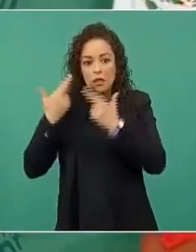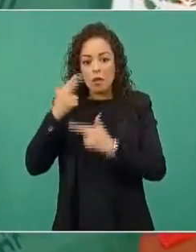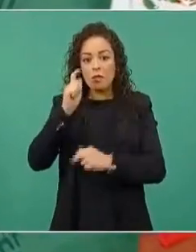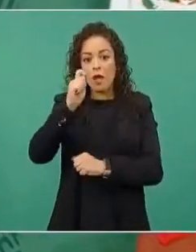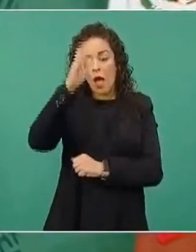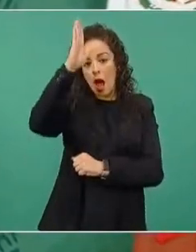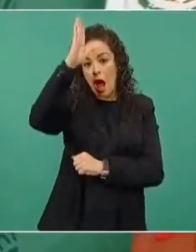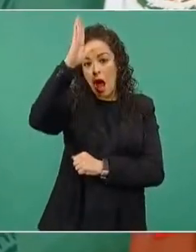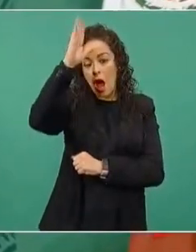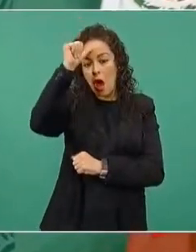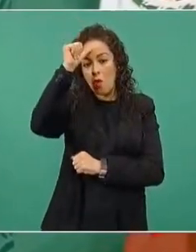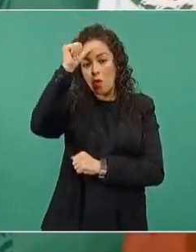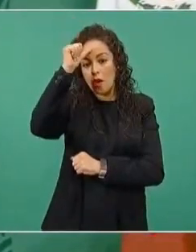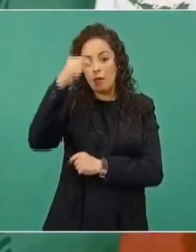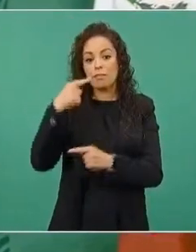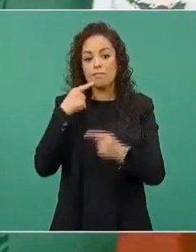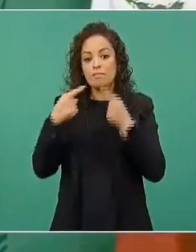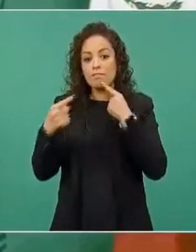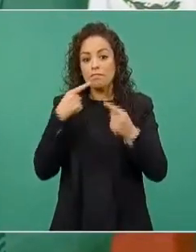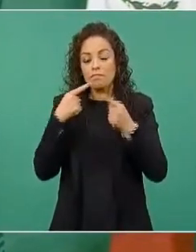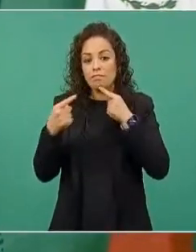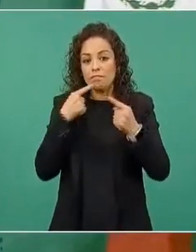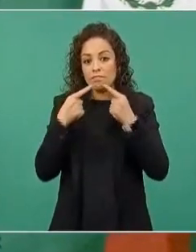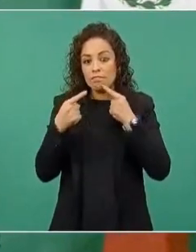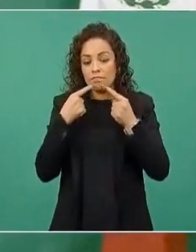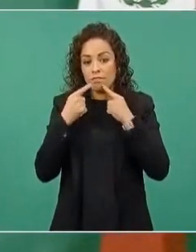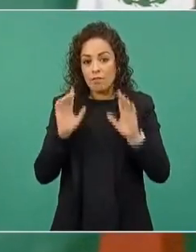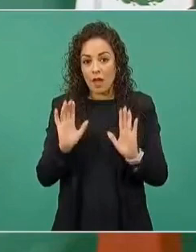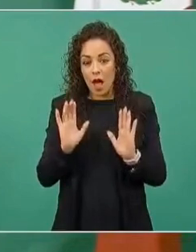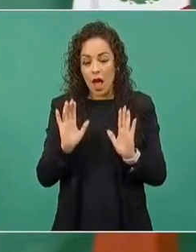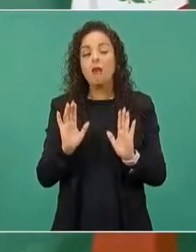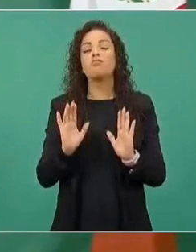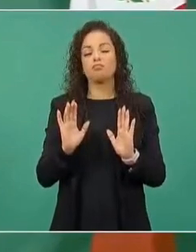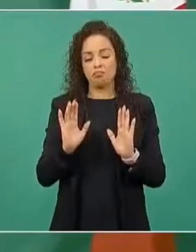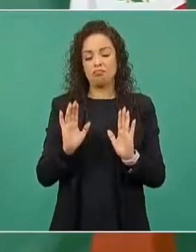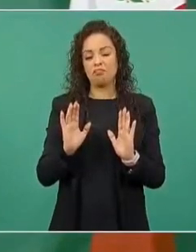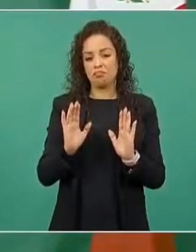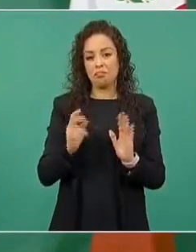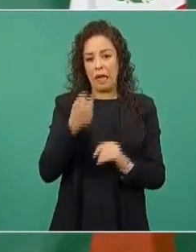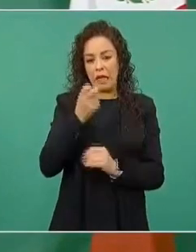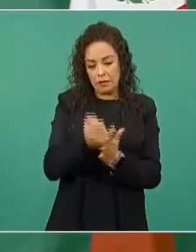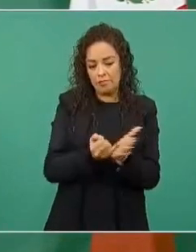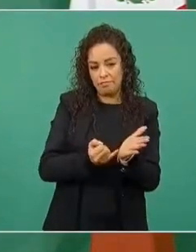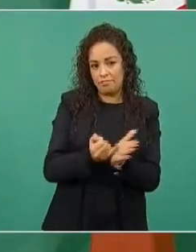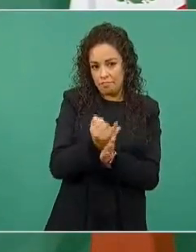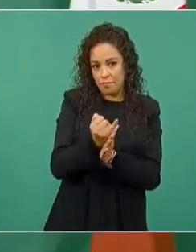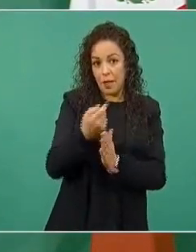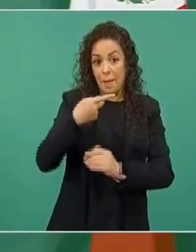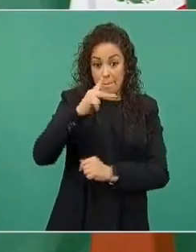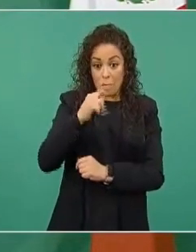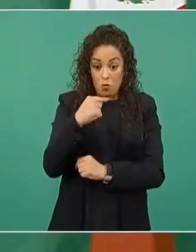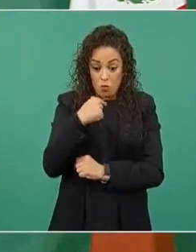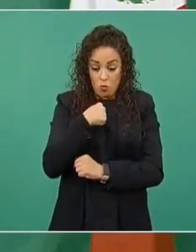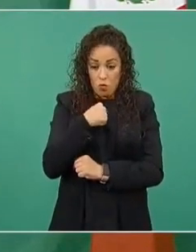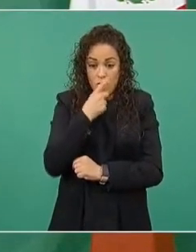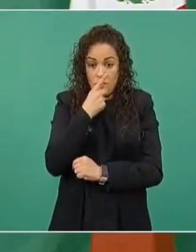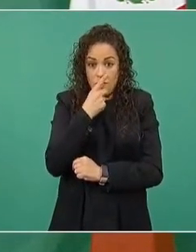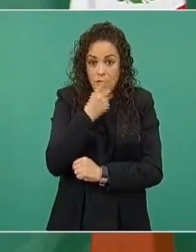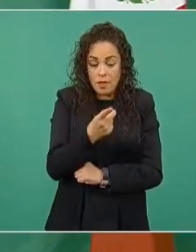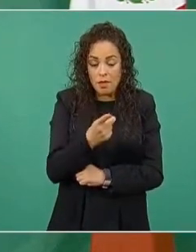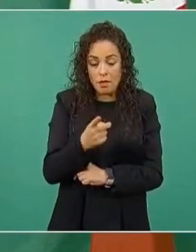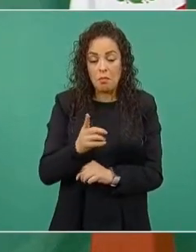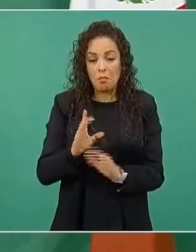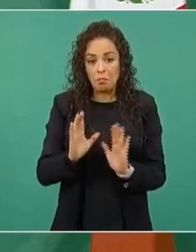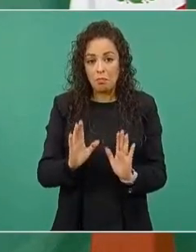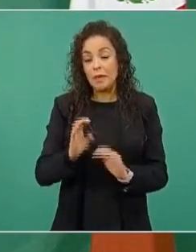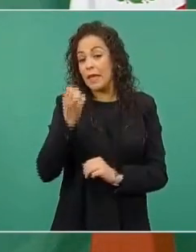los acuerdos que se tengan. Lo que yo sí puedo decir es